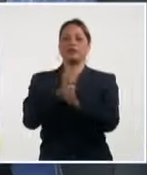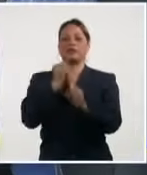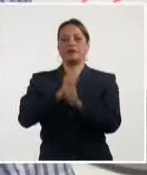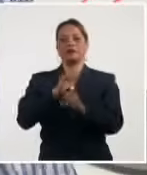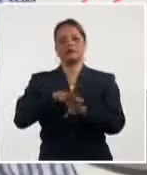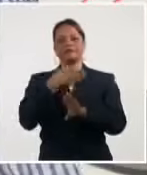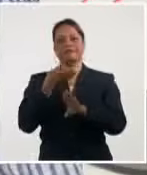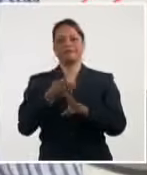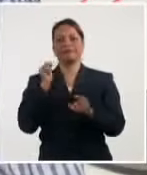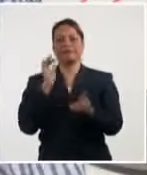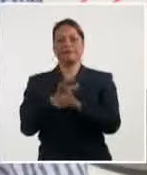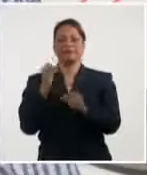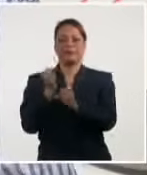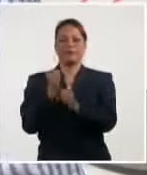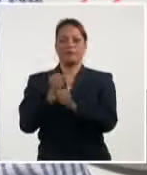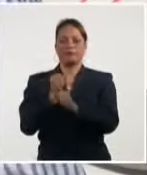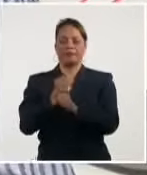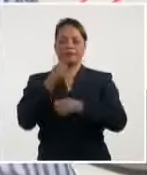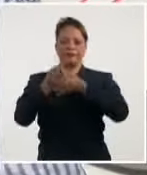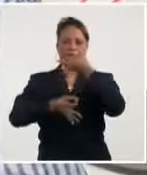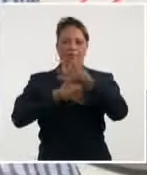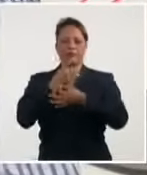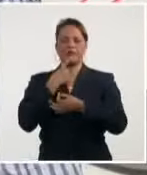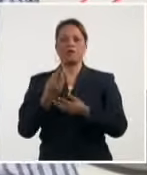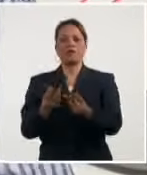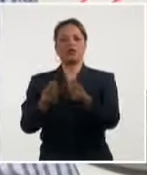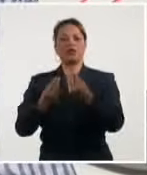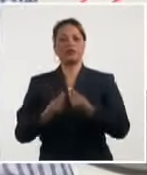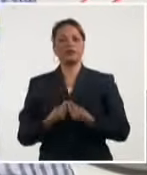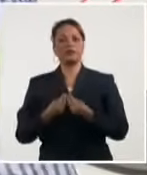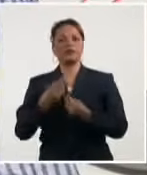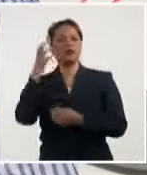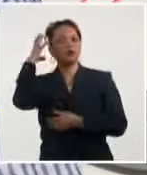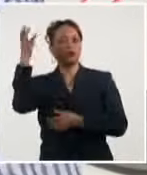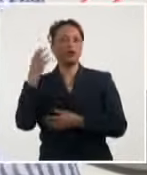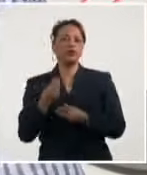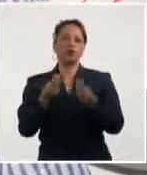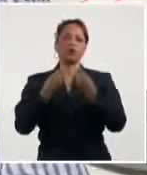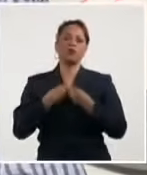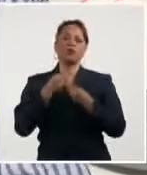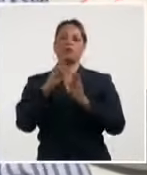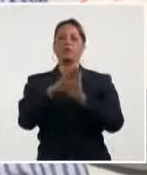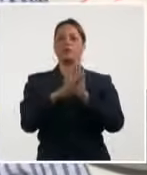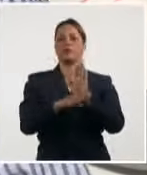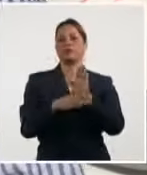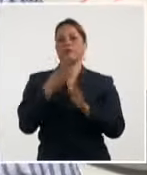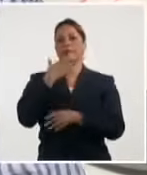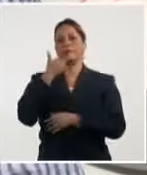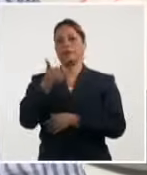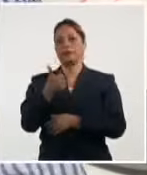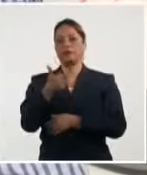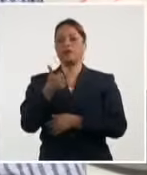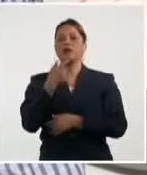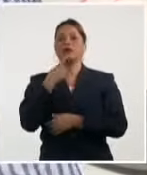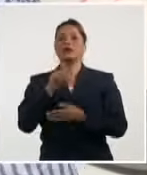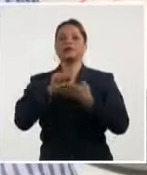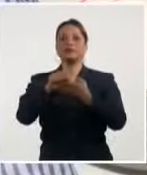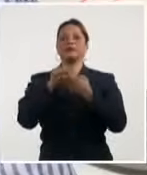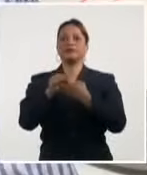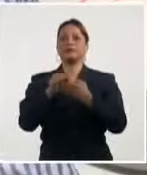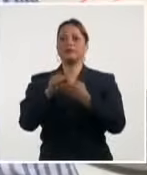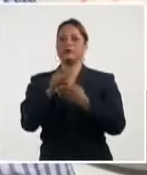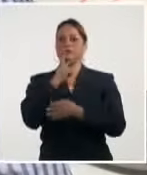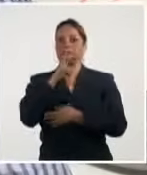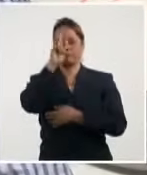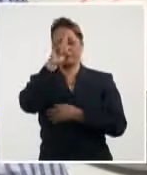puesta en marcha. Esta es una adquisición que ha hecho el gobierno como parte de un programa de mejoramiento gradual de los servicios sanitarios en el